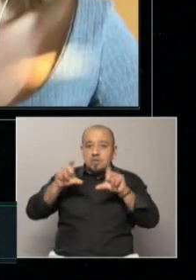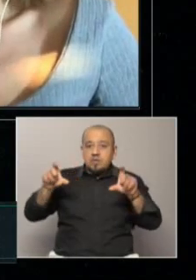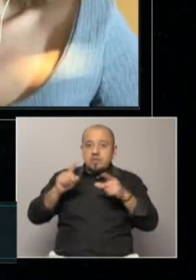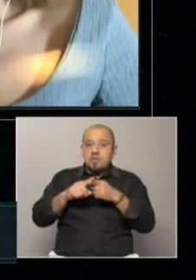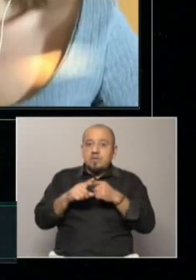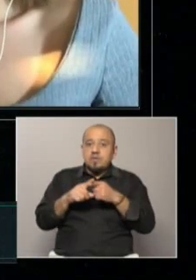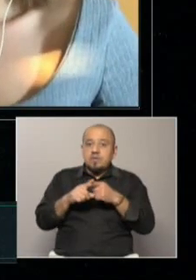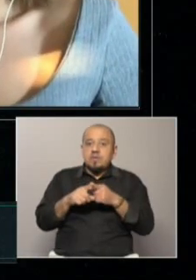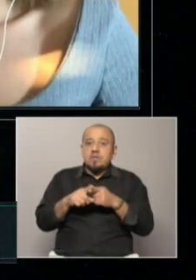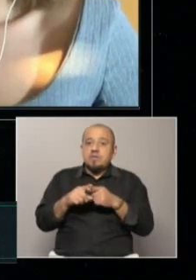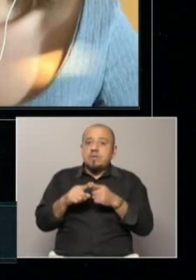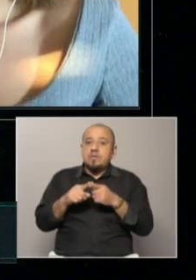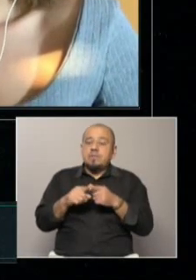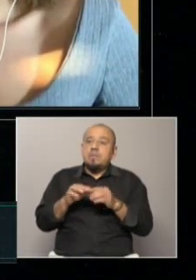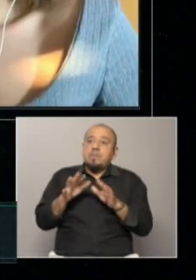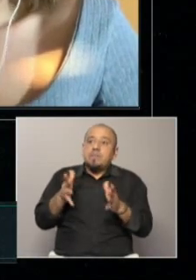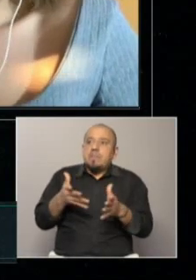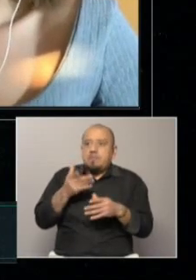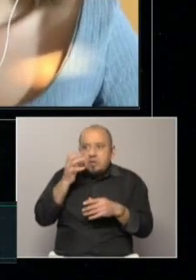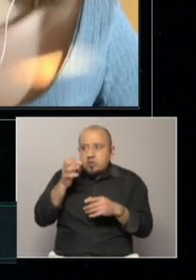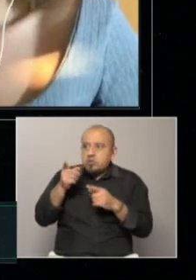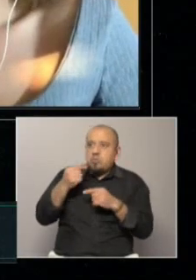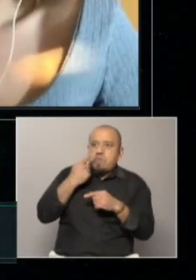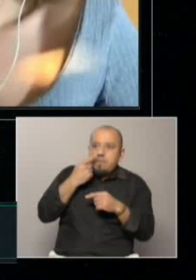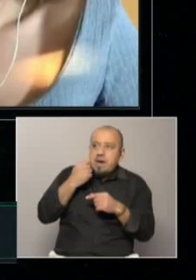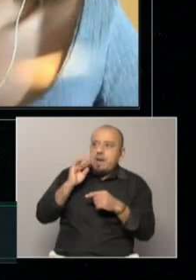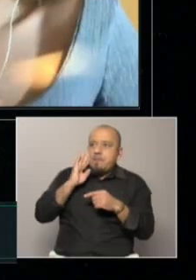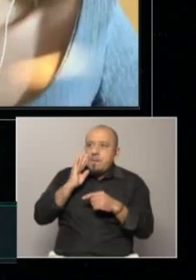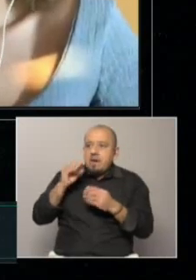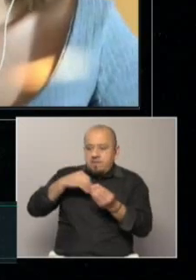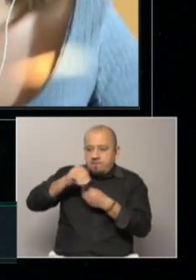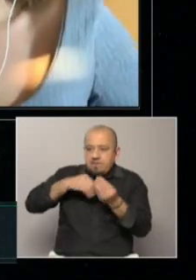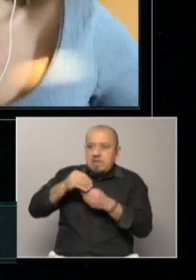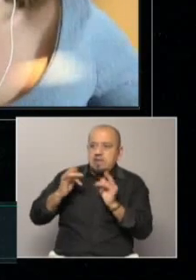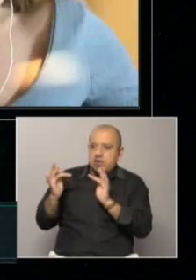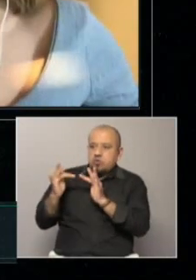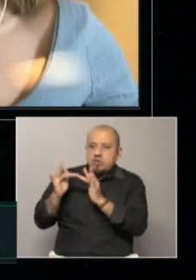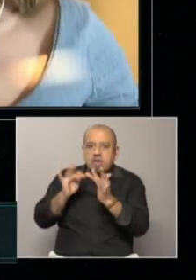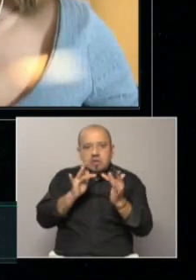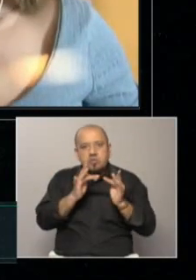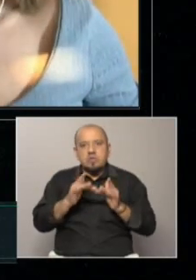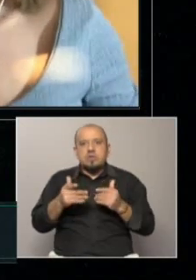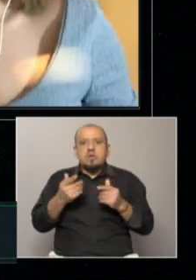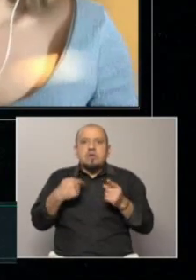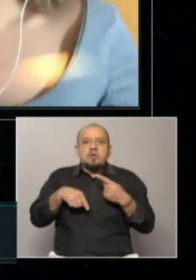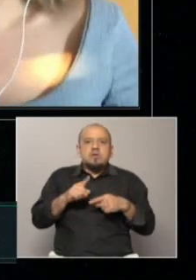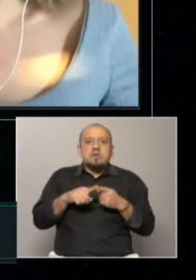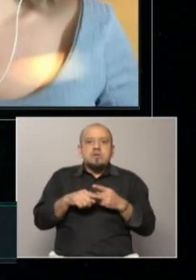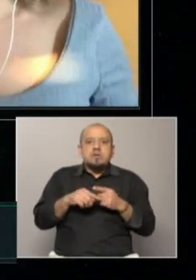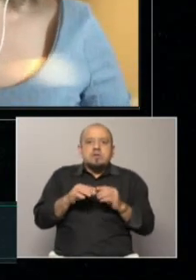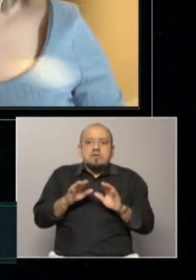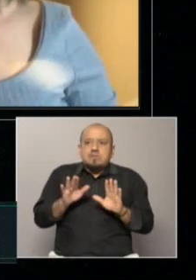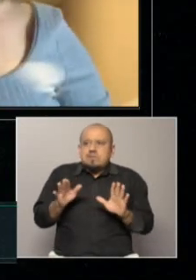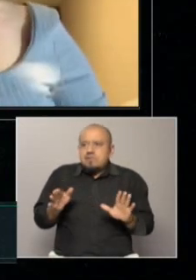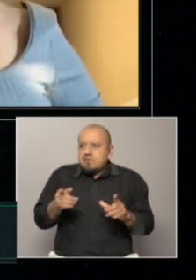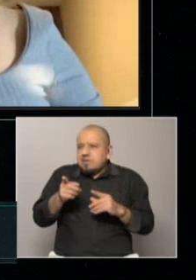Hugo, sino que ponen en peligro a sus padres, a sus madres, a sus abuelos, abuelas, al de al lado. Es un acto